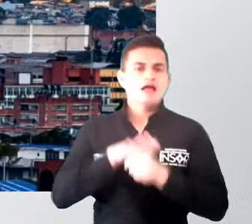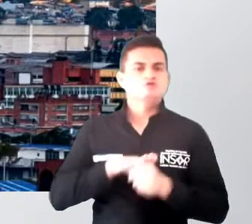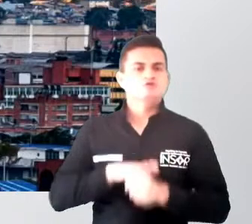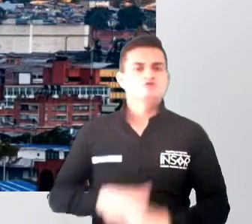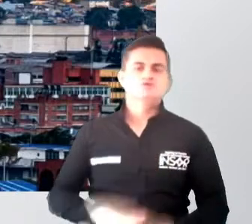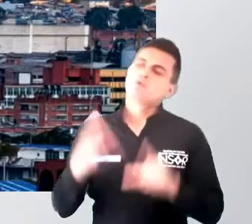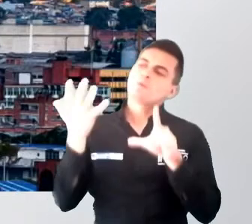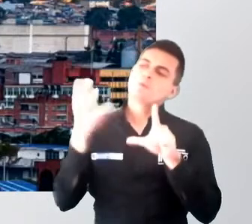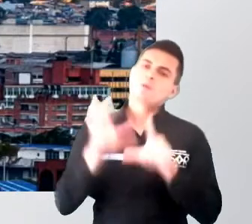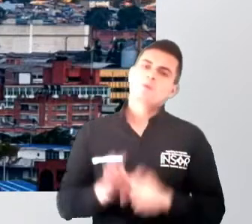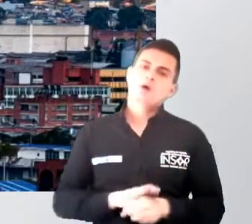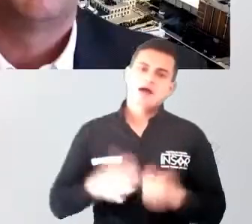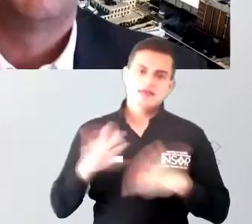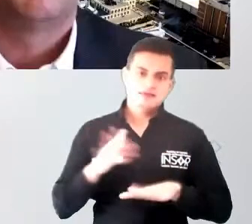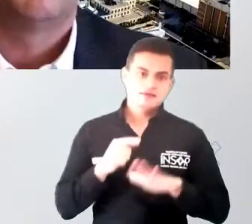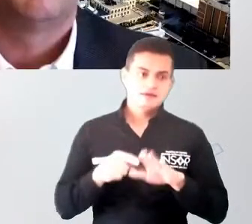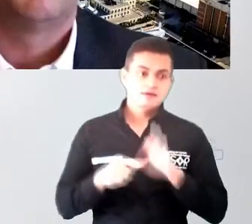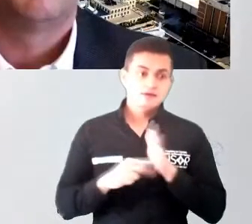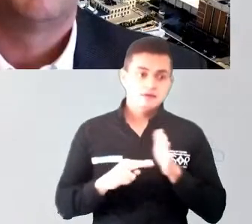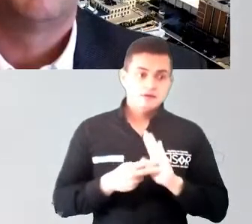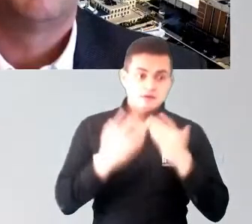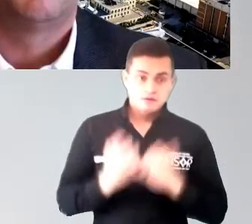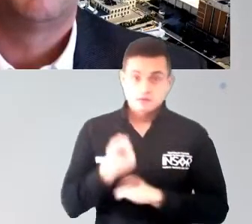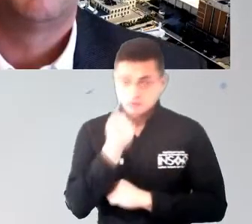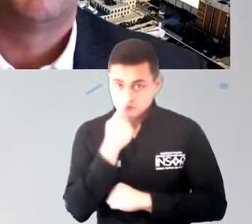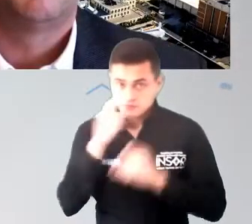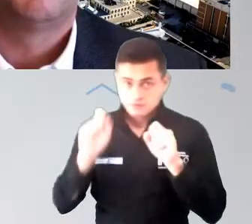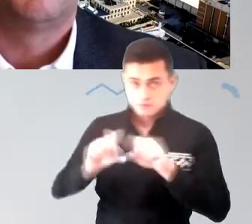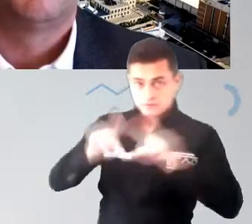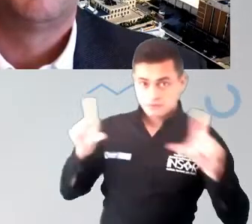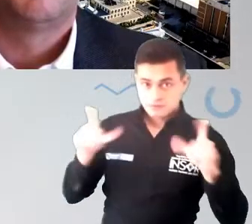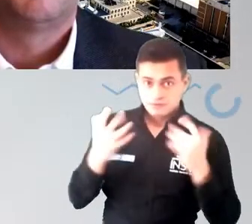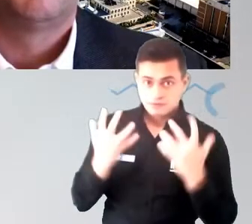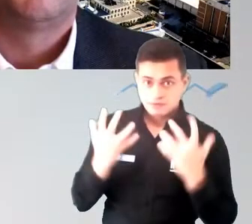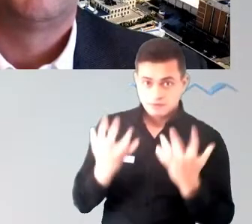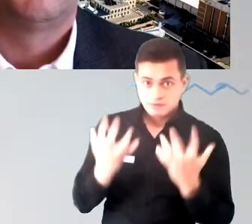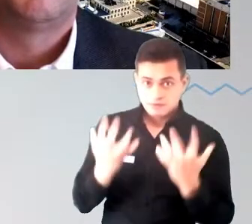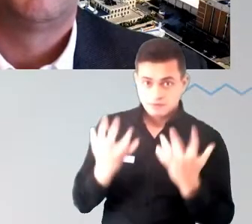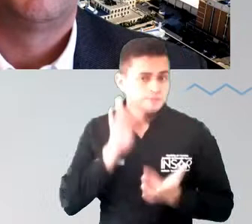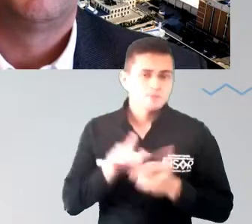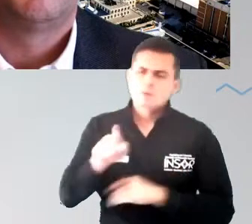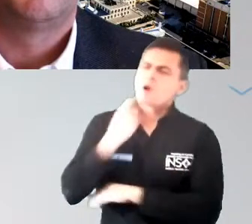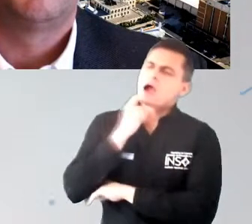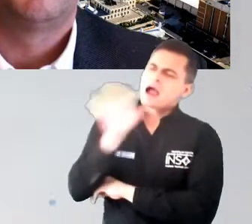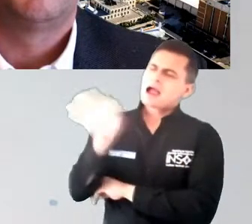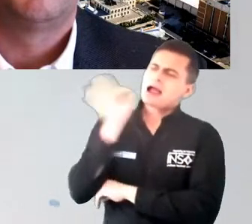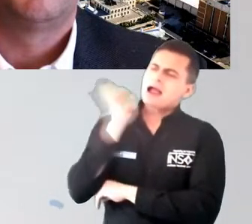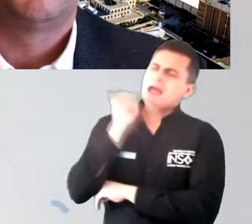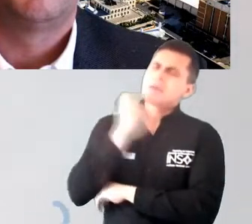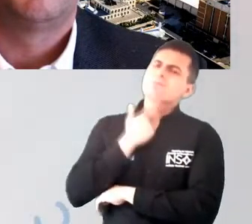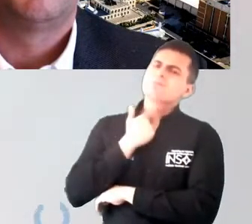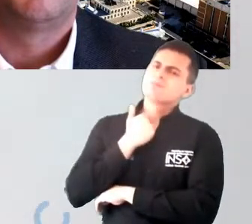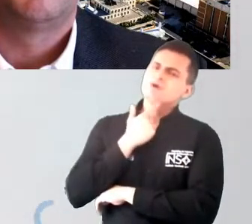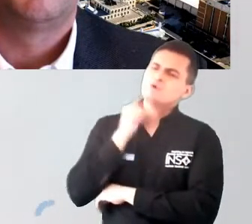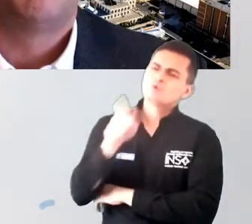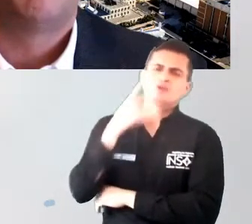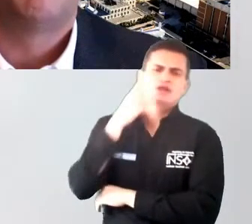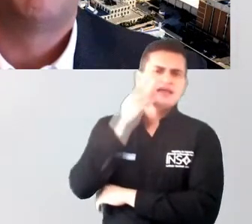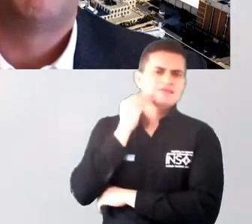quien quiera irse aventurando a revisar la experiencia que le llame la atención, pues lo haga.